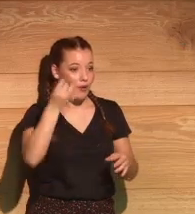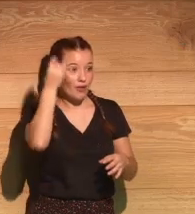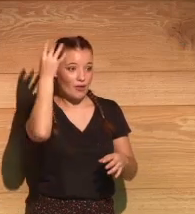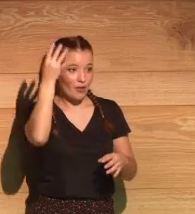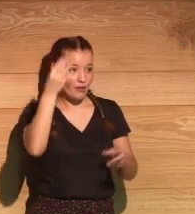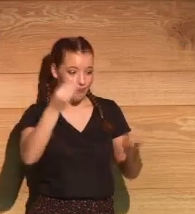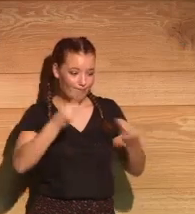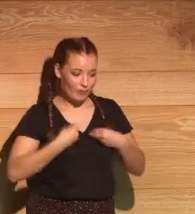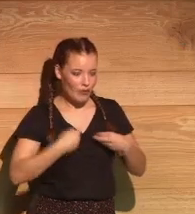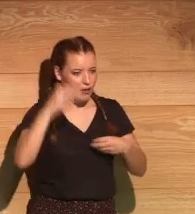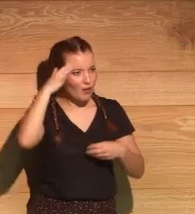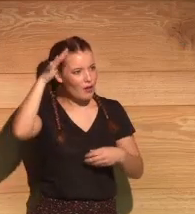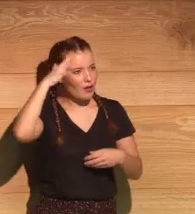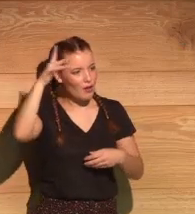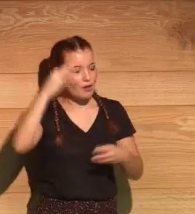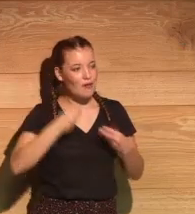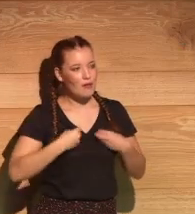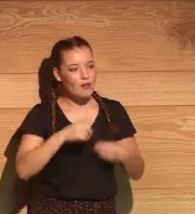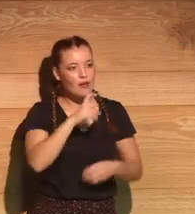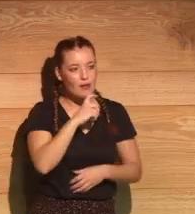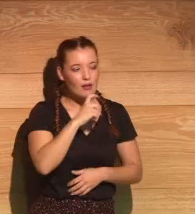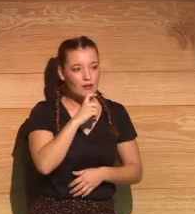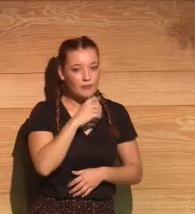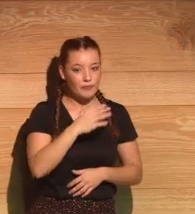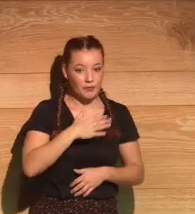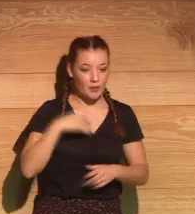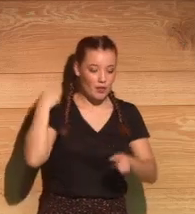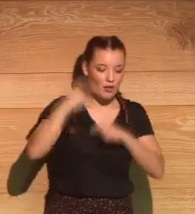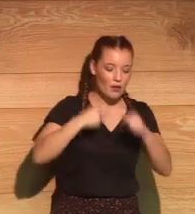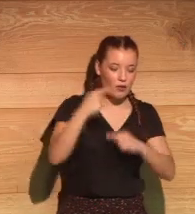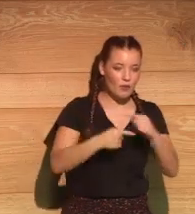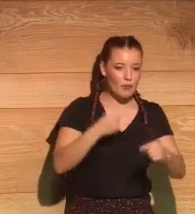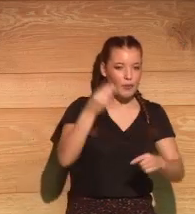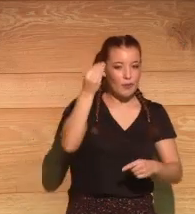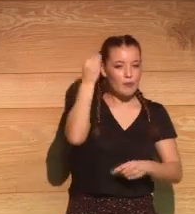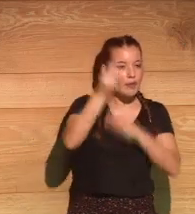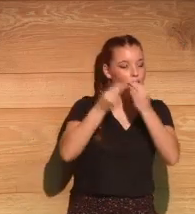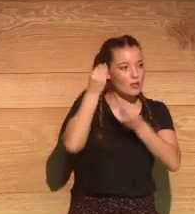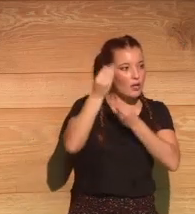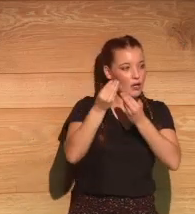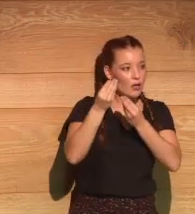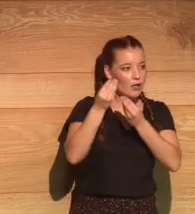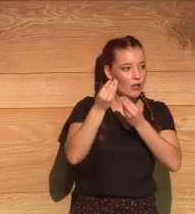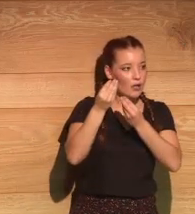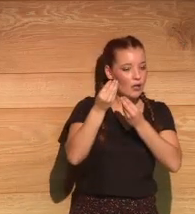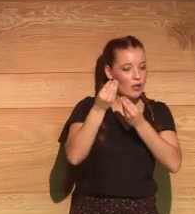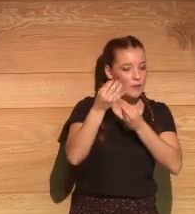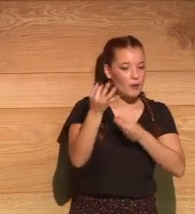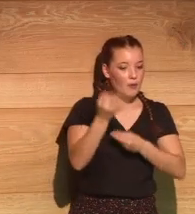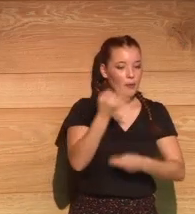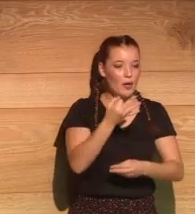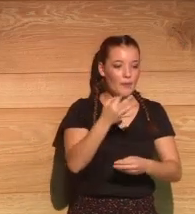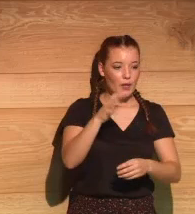de vida, etcétera. Yo creo que aquí en mi generación tenemos que pensar un poco qué hemos hecho de este